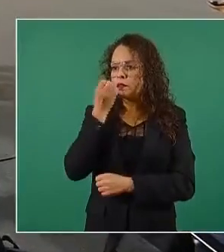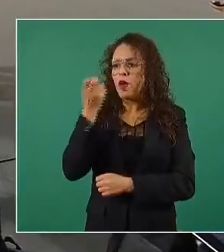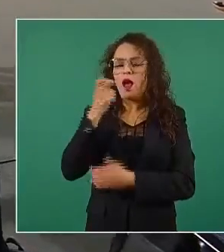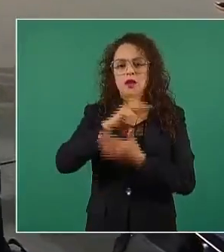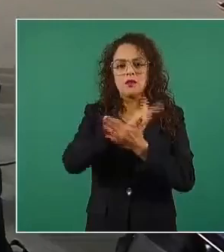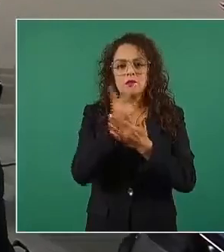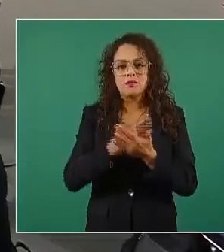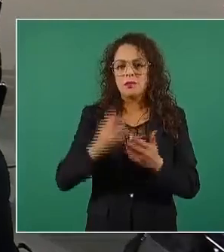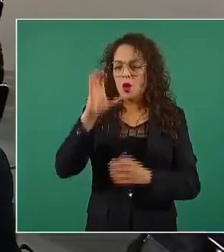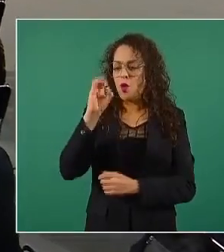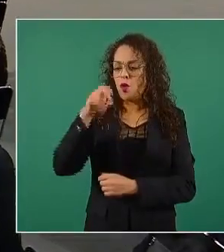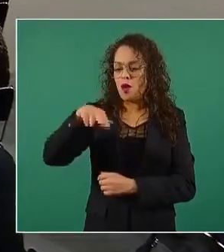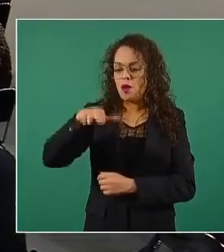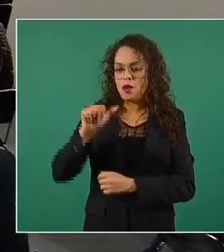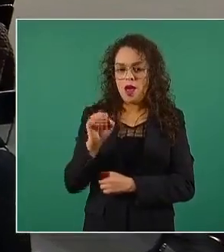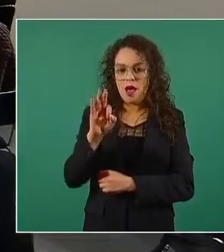ver,